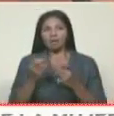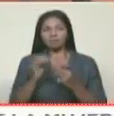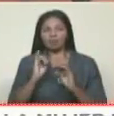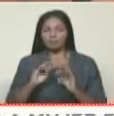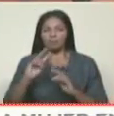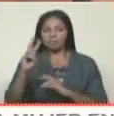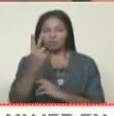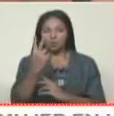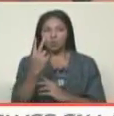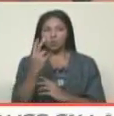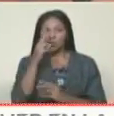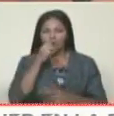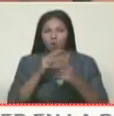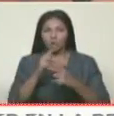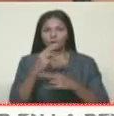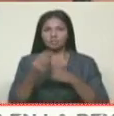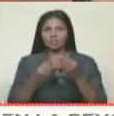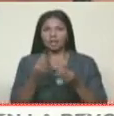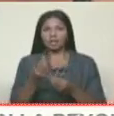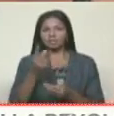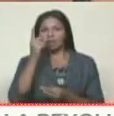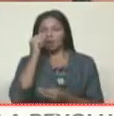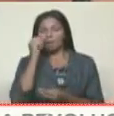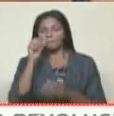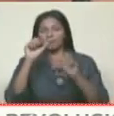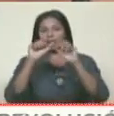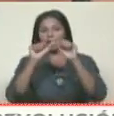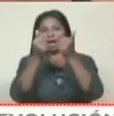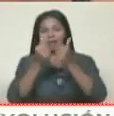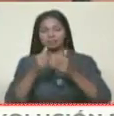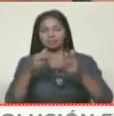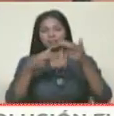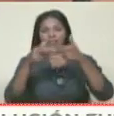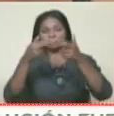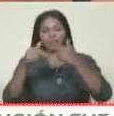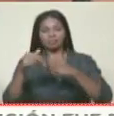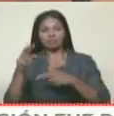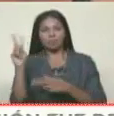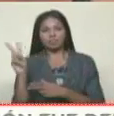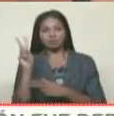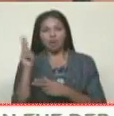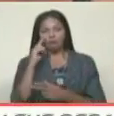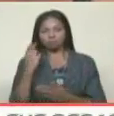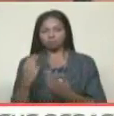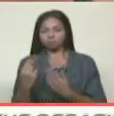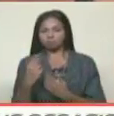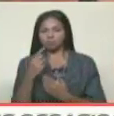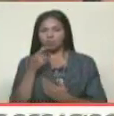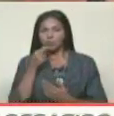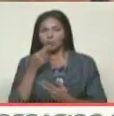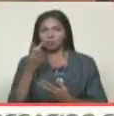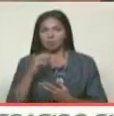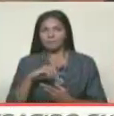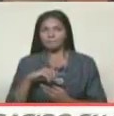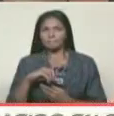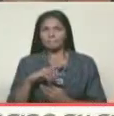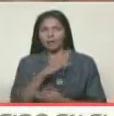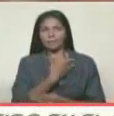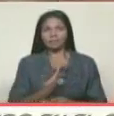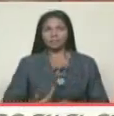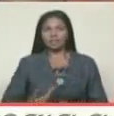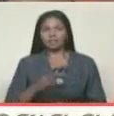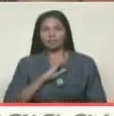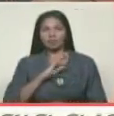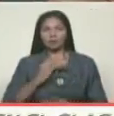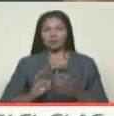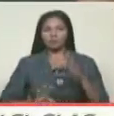segundo homenaje que se le hace a este gran arquitecto venezolano. Pero de inmediato vamos a conversar con Clemente Martínez, presidente de